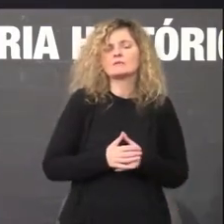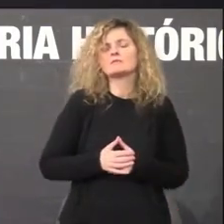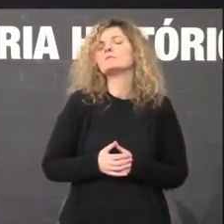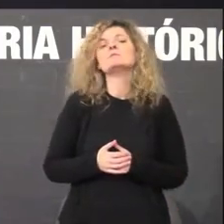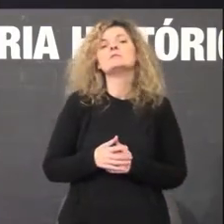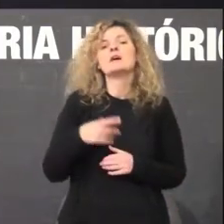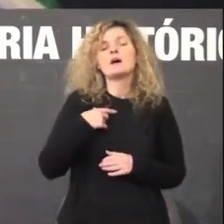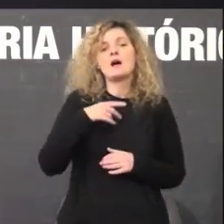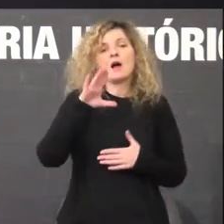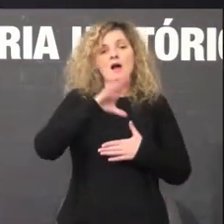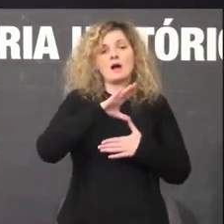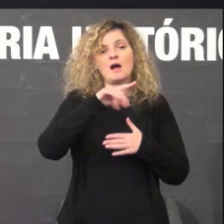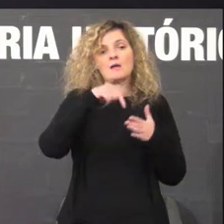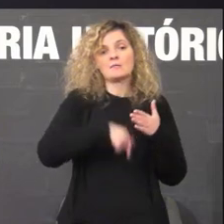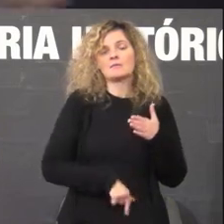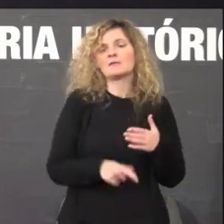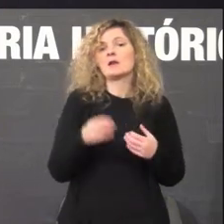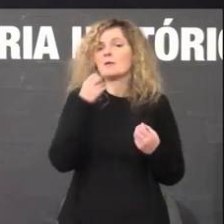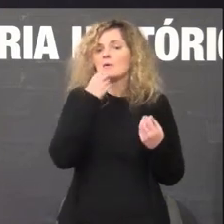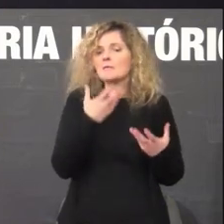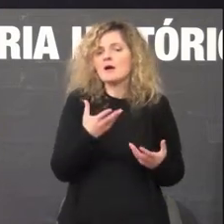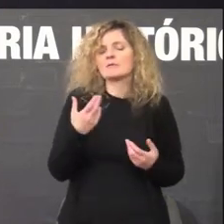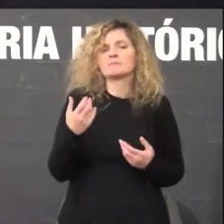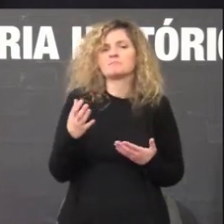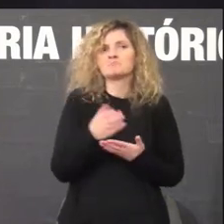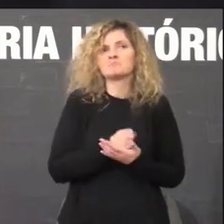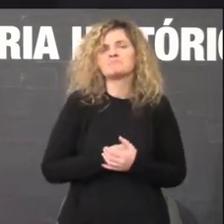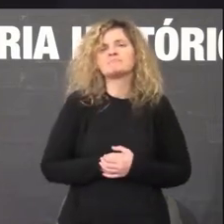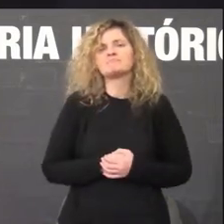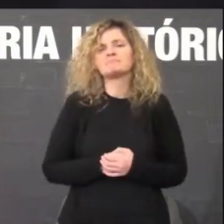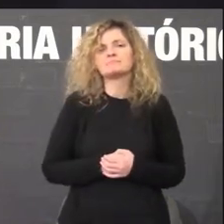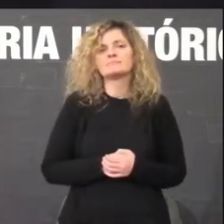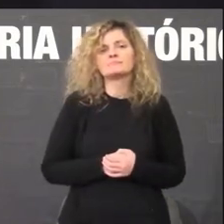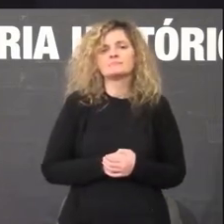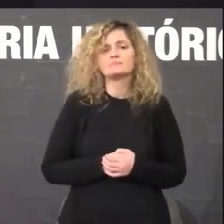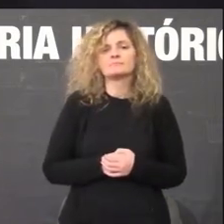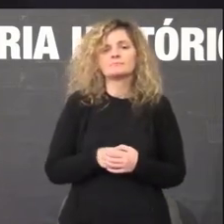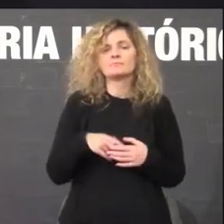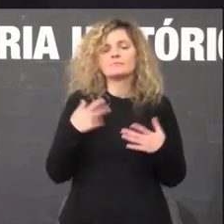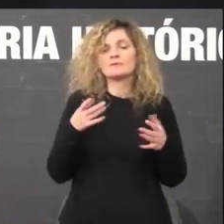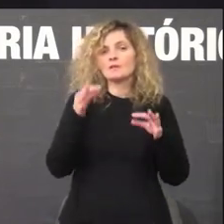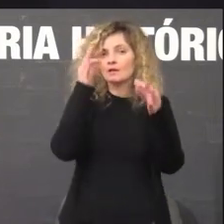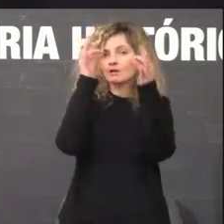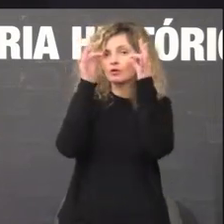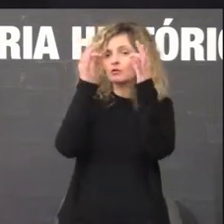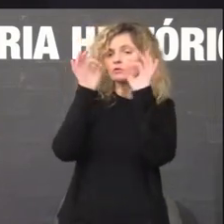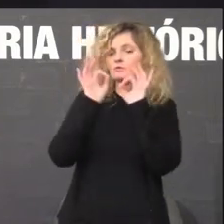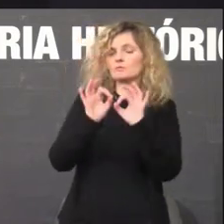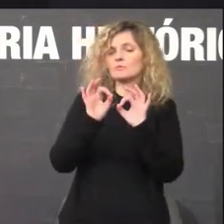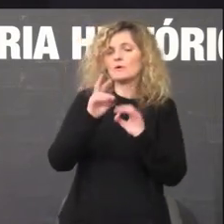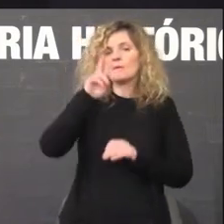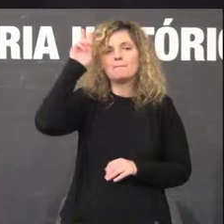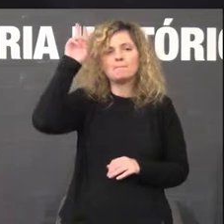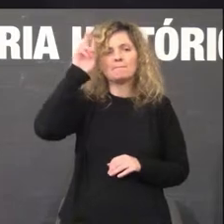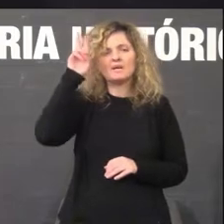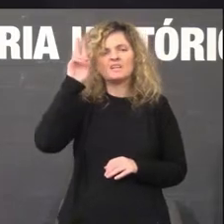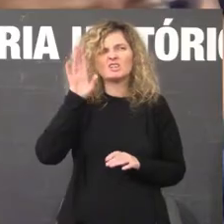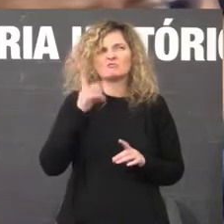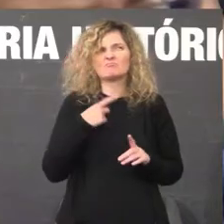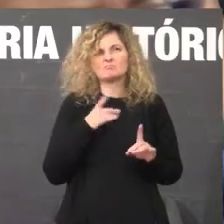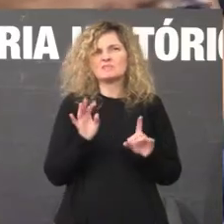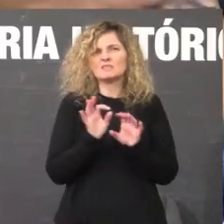en Latinoamérica, le reciben muy bien y tal. Y en concreto en Perú, si no me